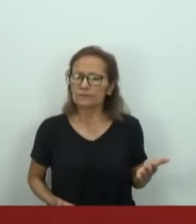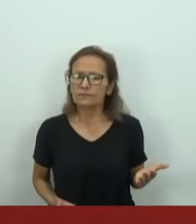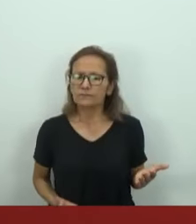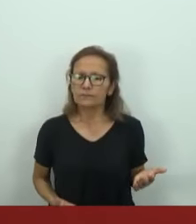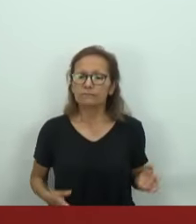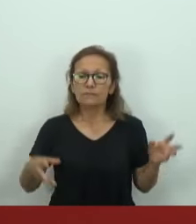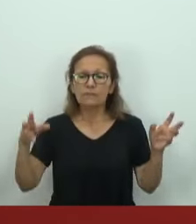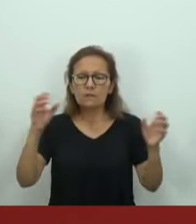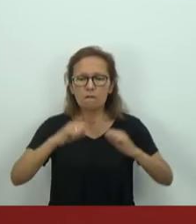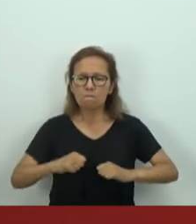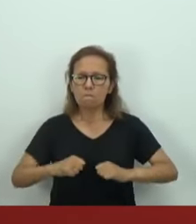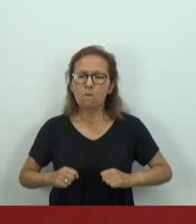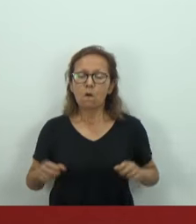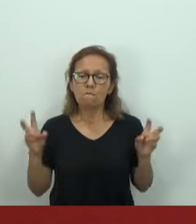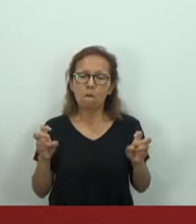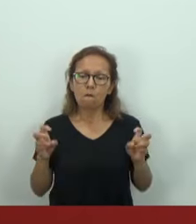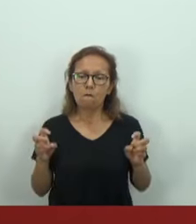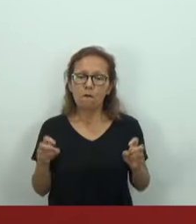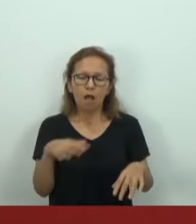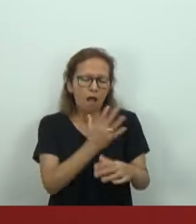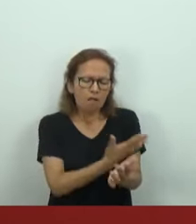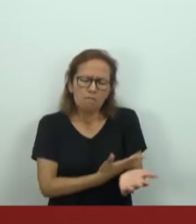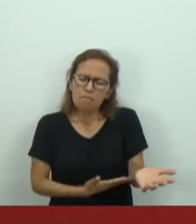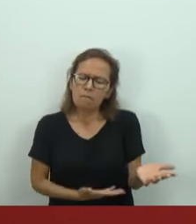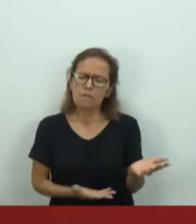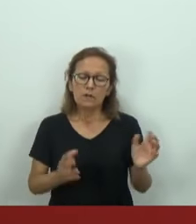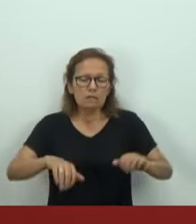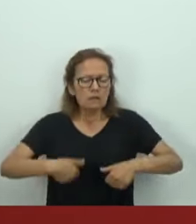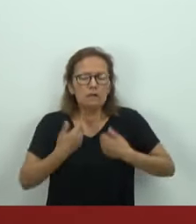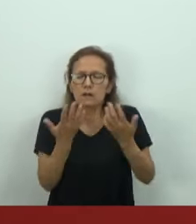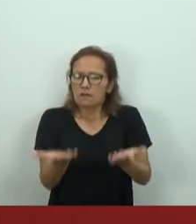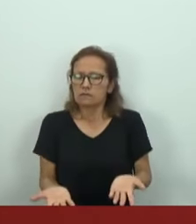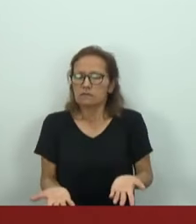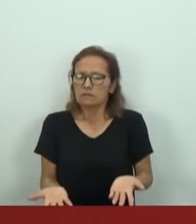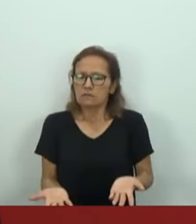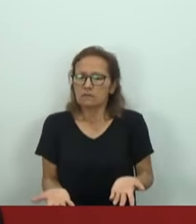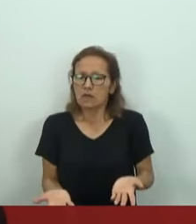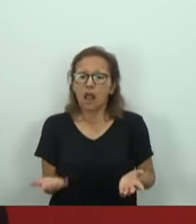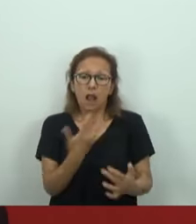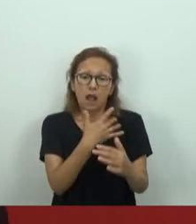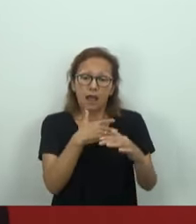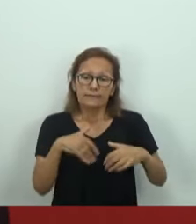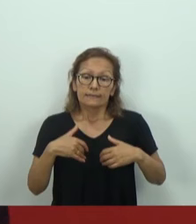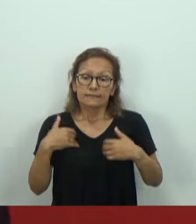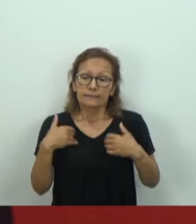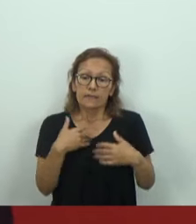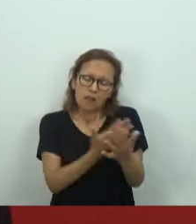del nuevo pacto, la sangre de la gracia, es la sangre de Jesucristo.